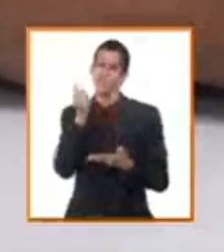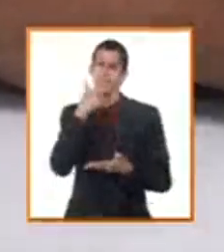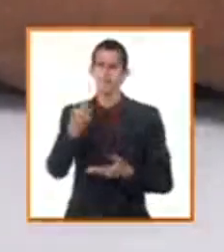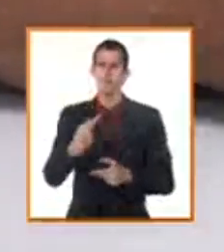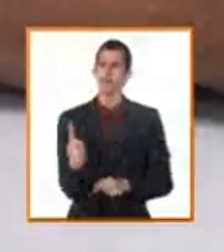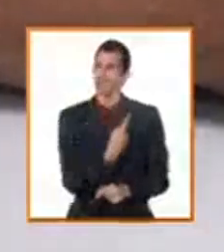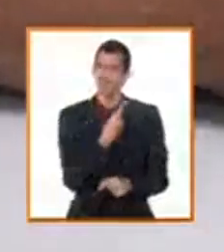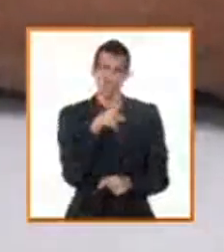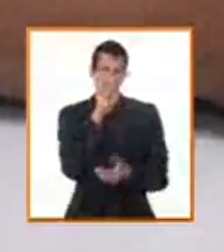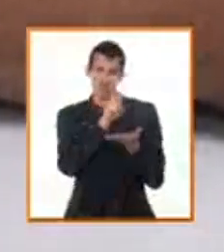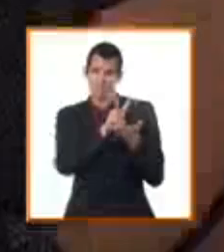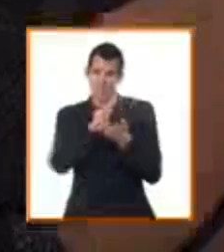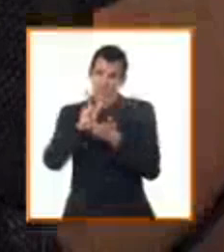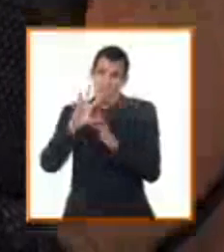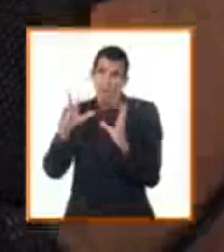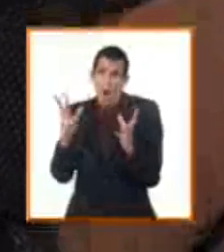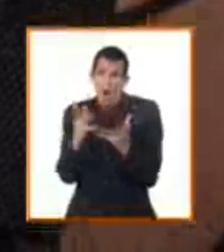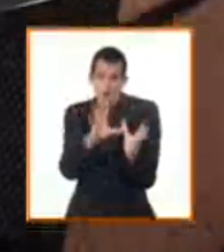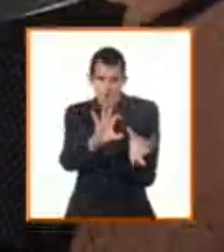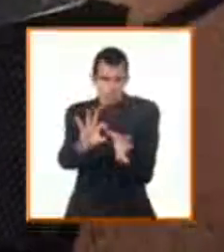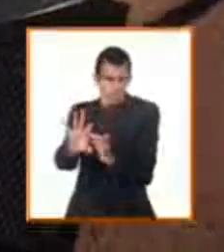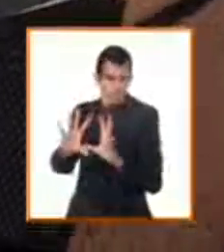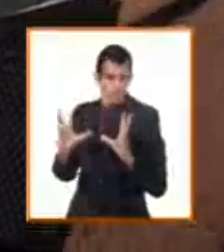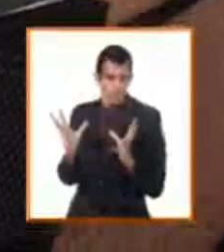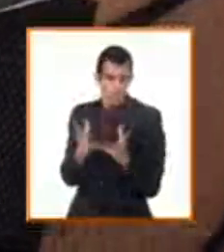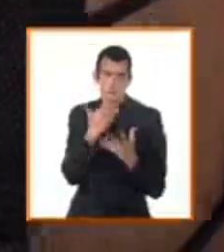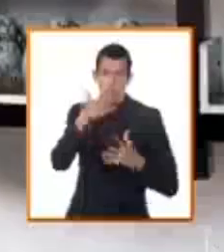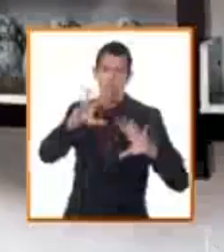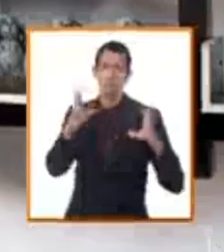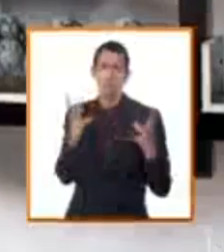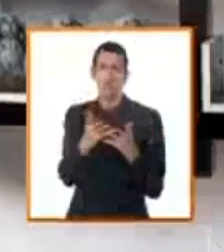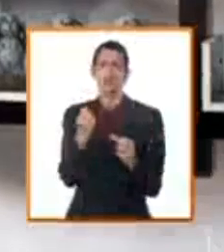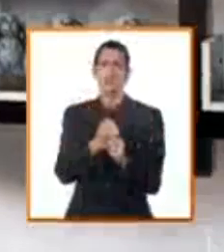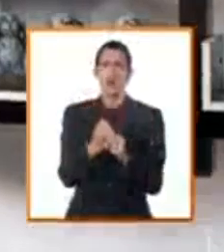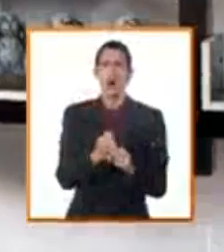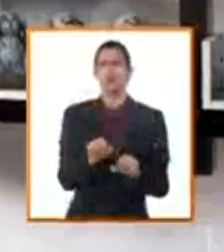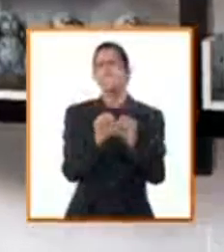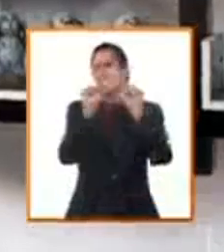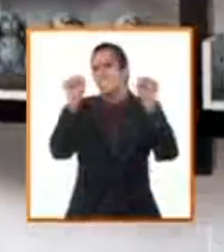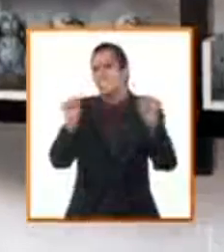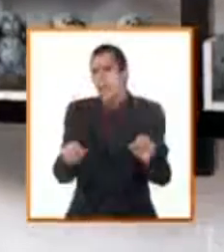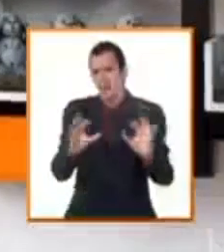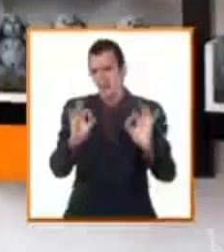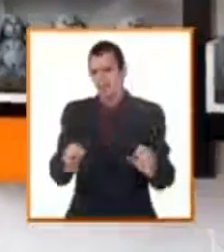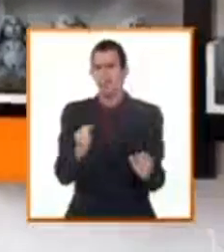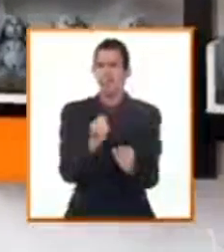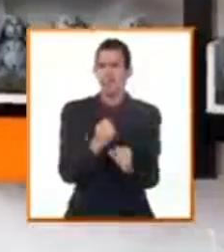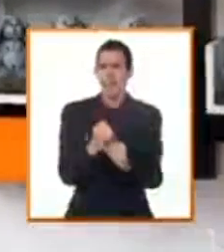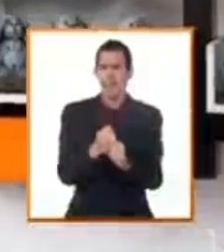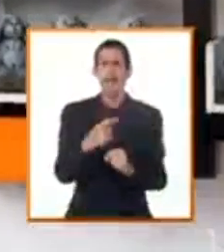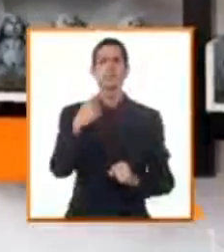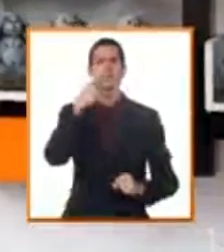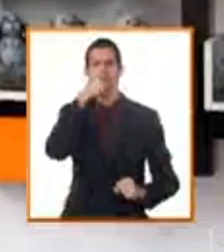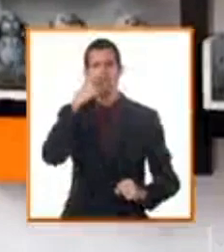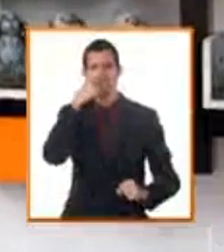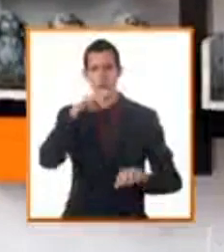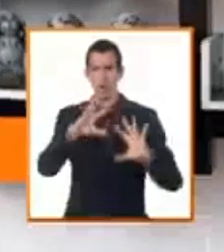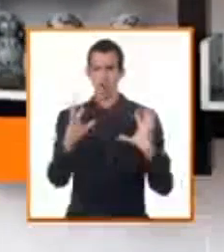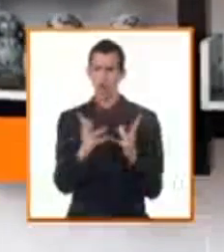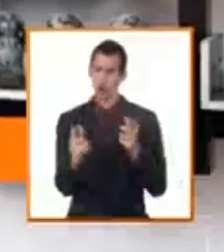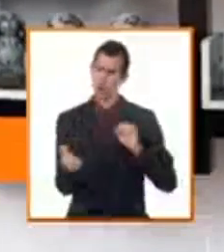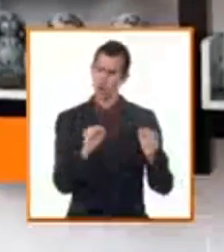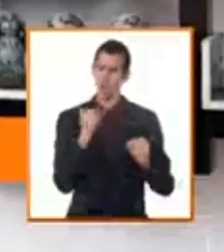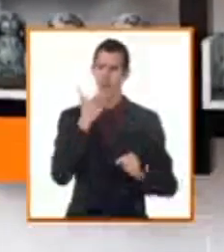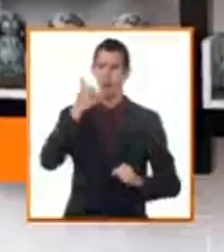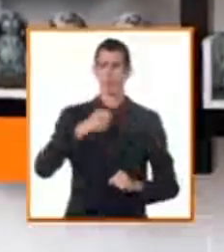lucha contra las drogas y los estupefacientes y sustancias similares y, por supuesto, reiterar el principio de